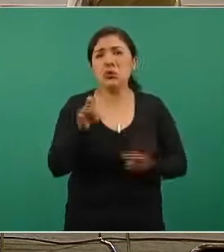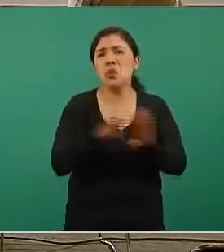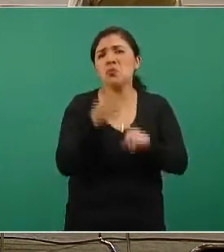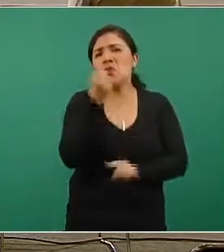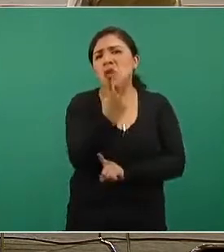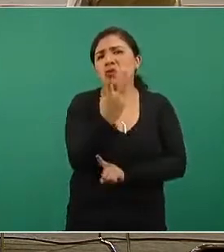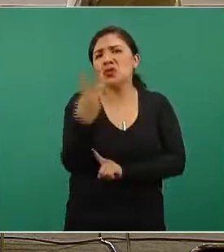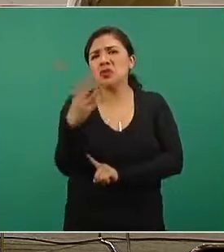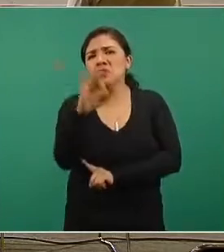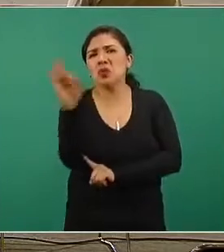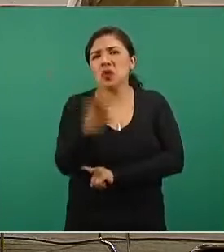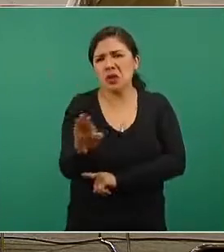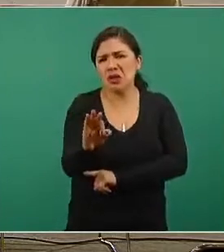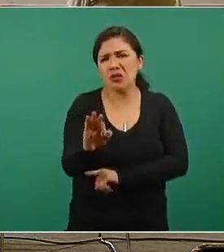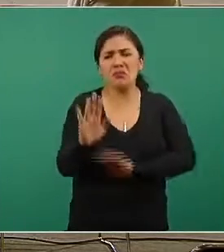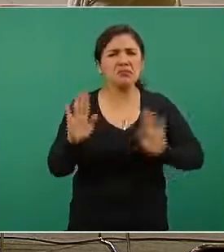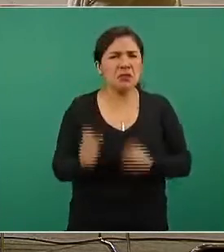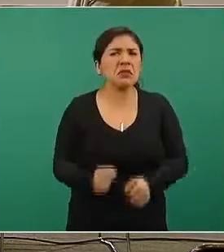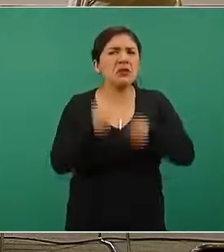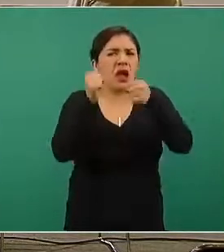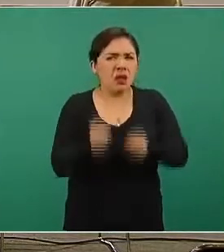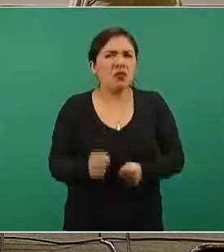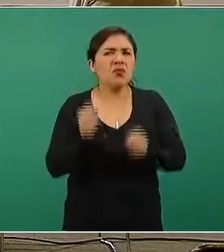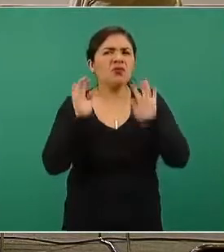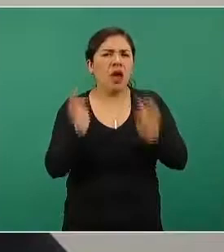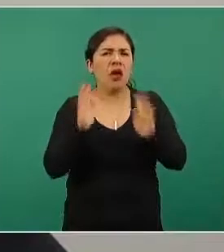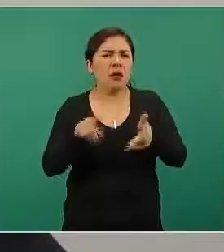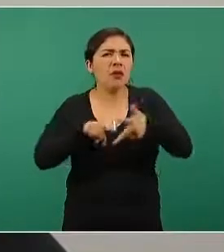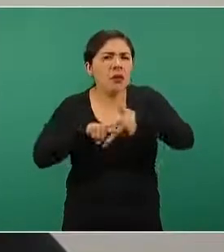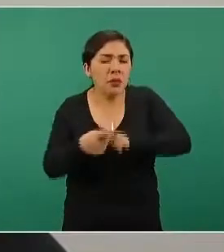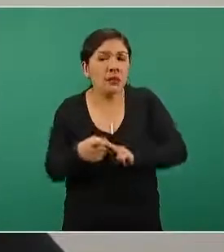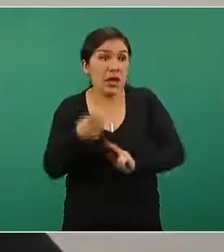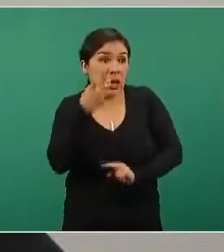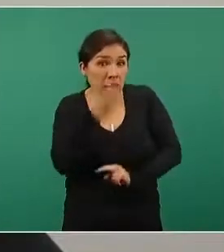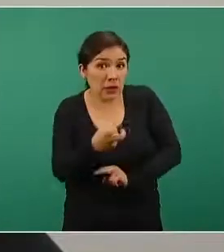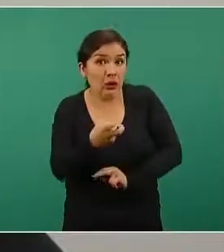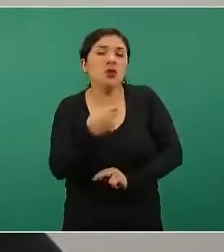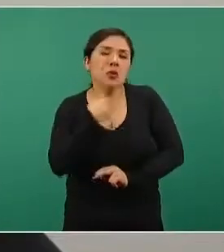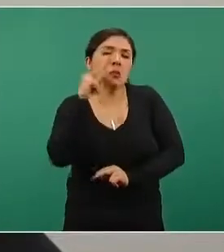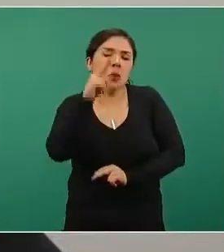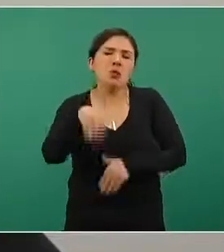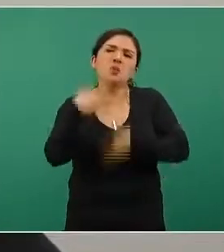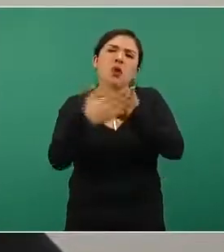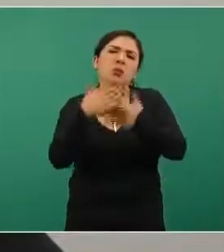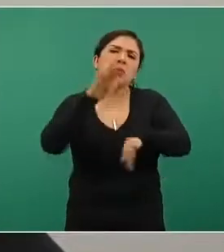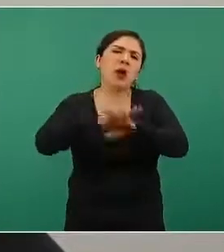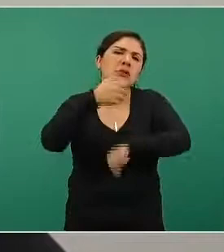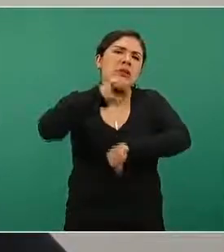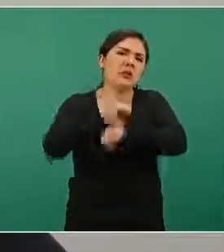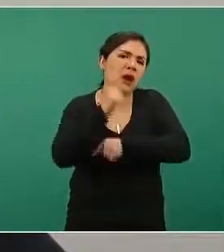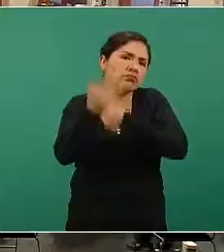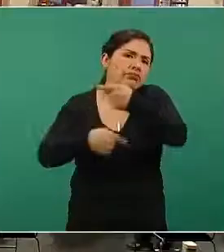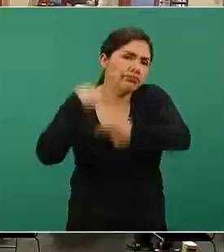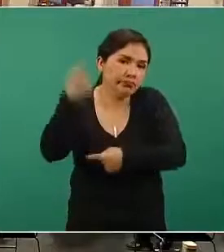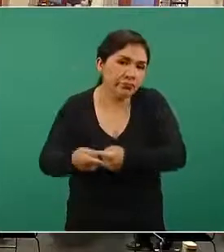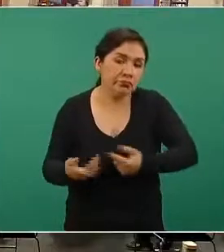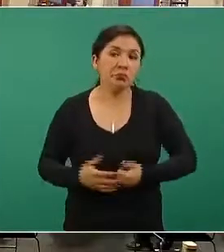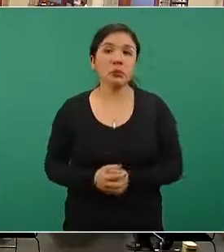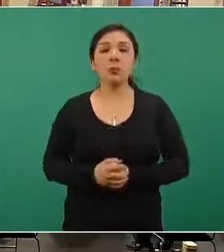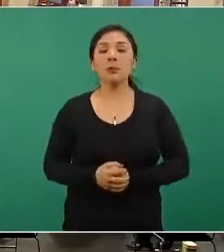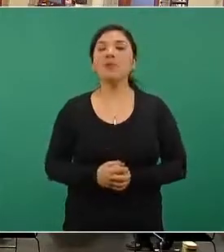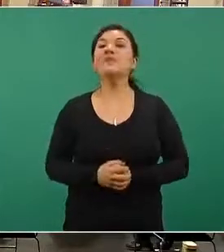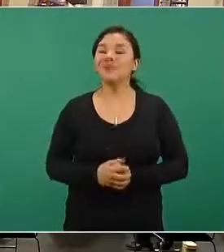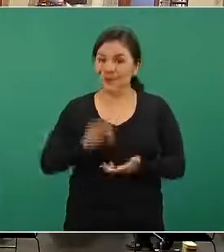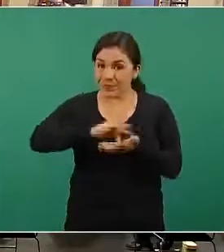3%. Entonces, de seguro si inician con alguno de ellos, lo veremos en siguientes semanas. Gracias. Y